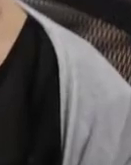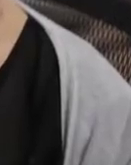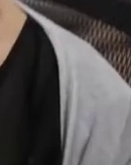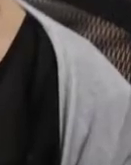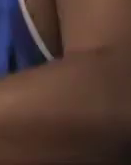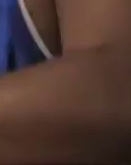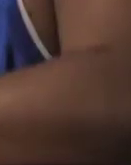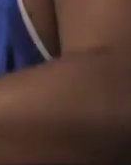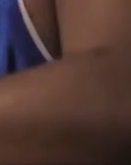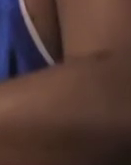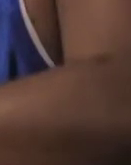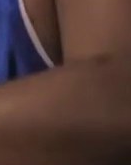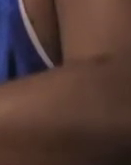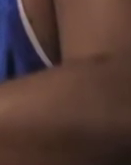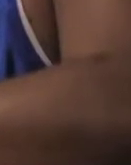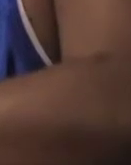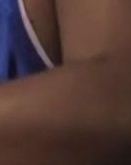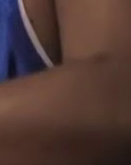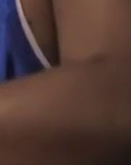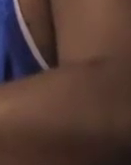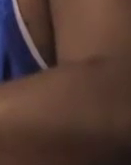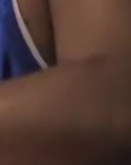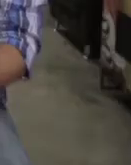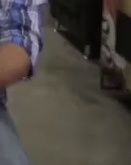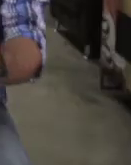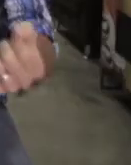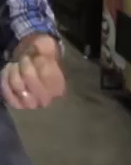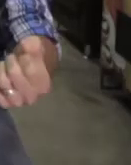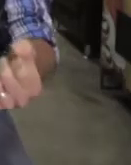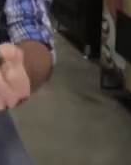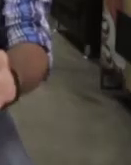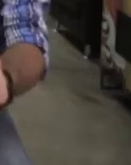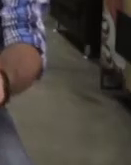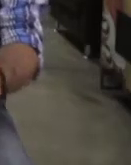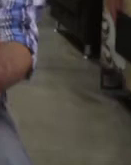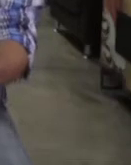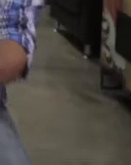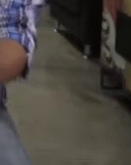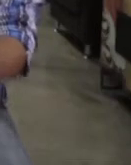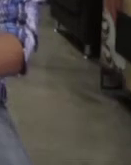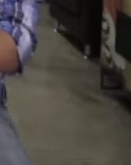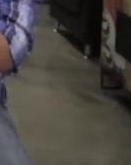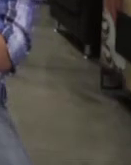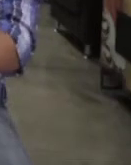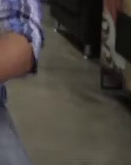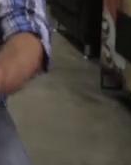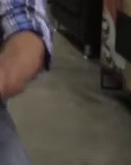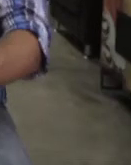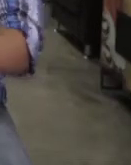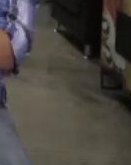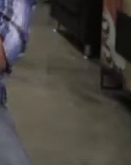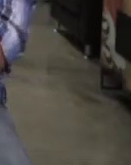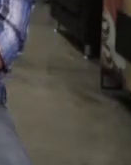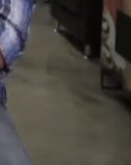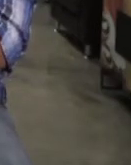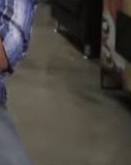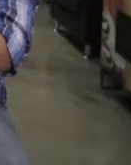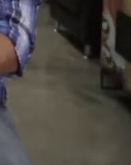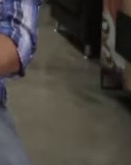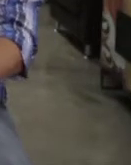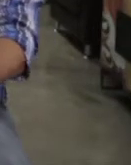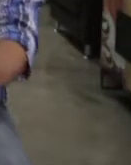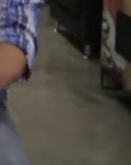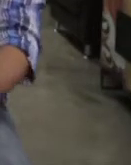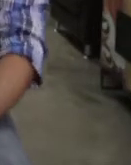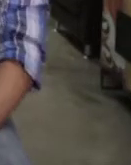es muy importante. El problema es que todos han estado trabajando por su cuenta, uno por acá, otro por allá. Entonces, al unir esfuerzos entre todo el talento que hay